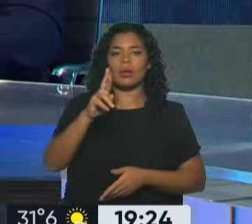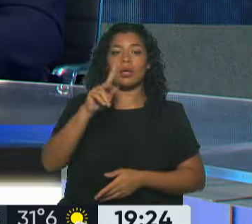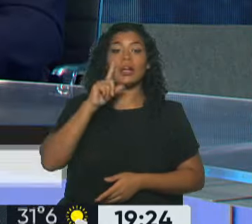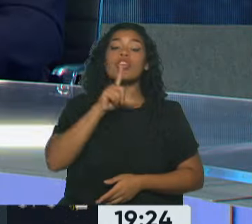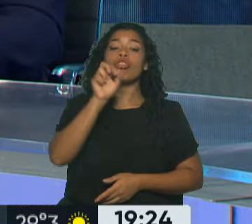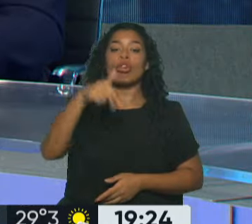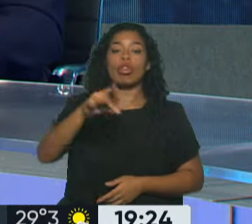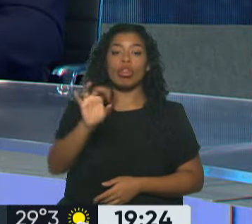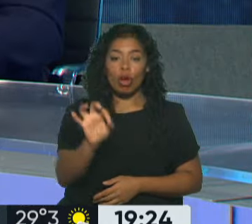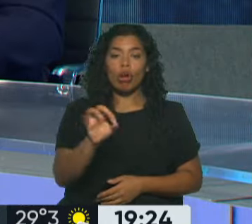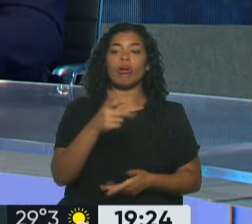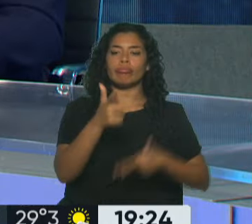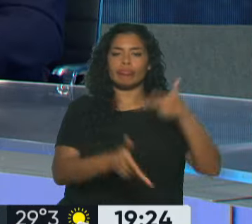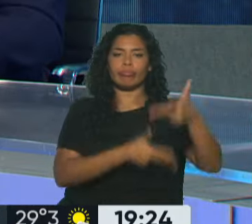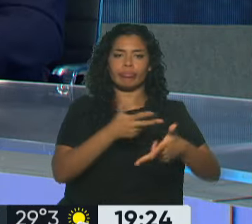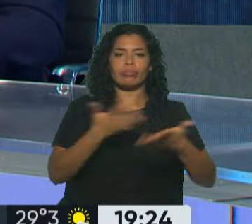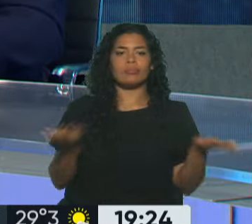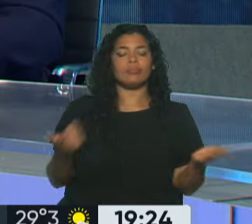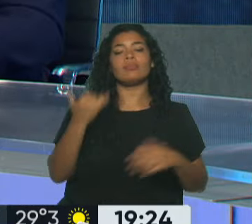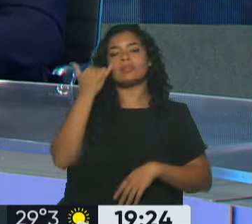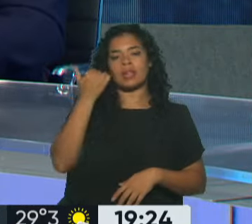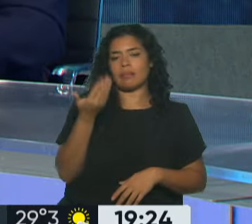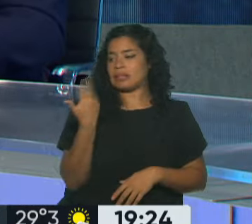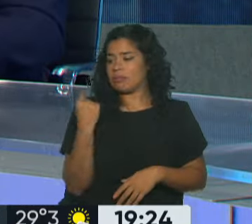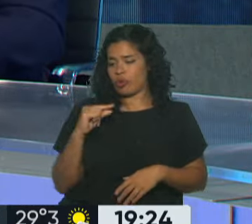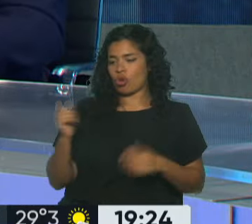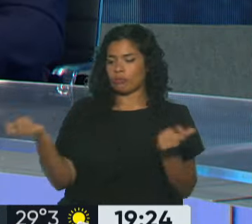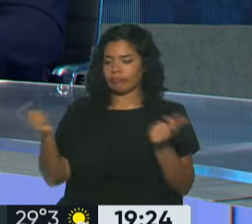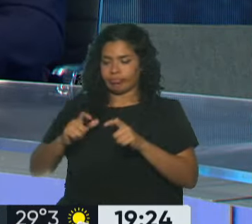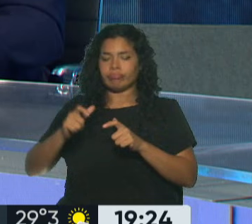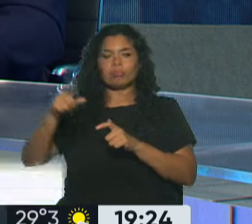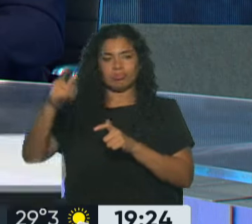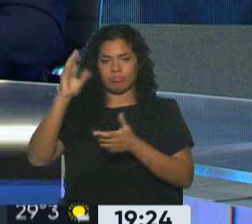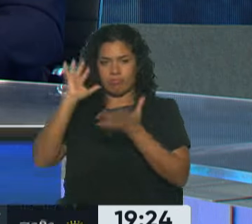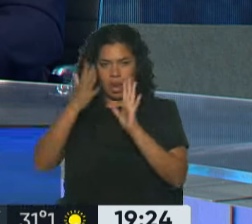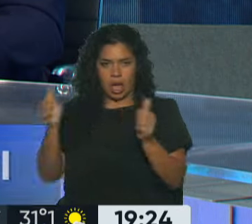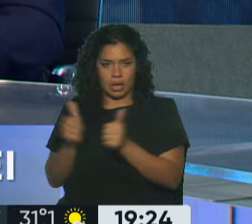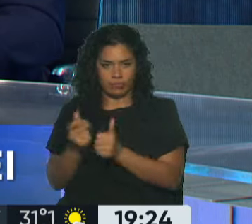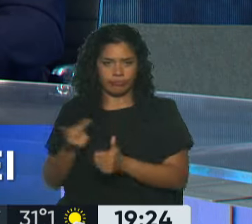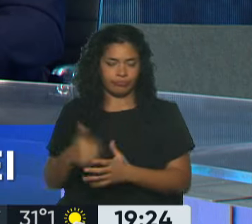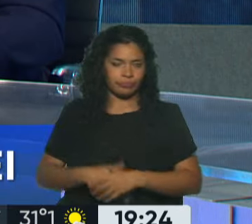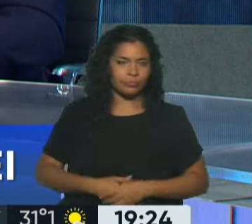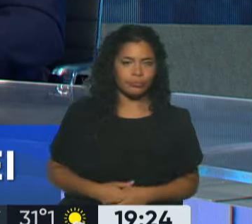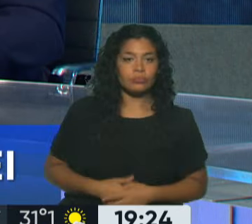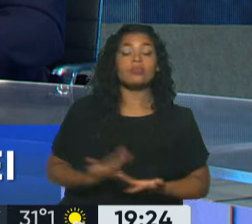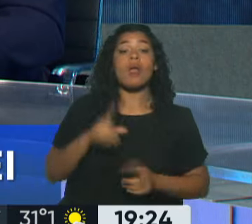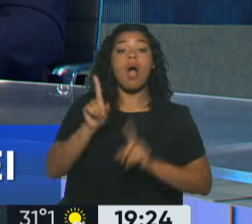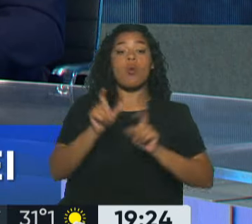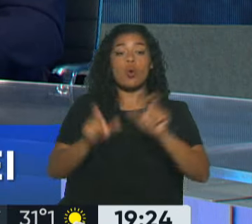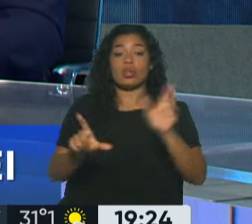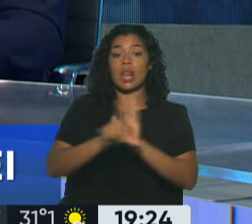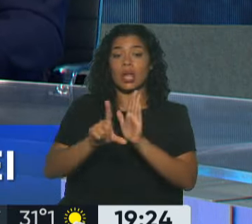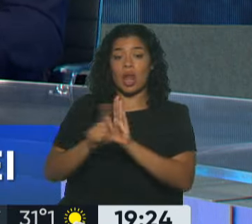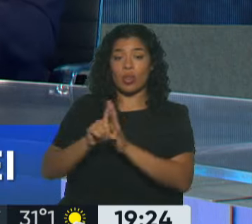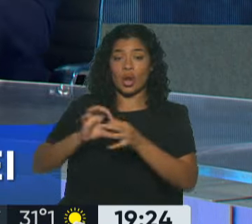ingreso justamente al Congreso Nacional, hombre que se ha reunido con Javier Milei hace muy pocos días. Lo propio hicieron justamente legisladores de la Libertad de Avanza en las últimas horas.